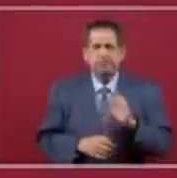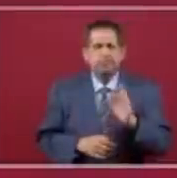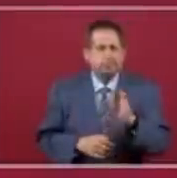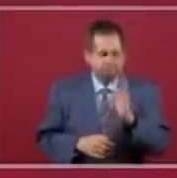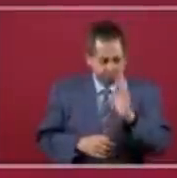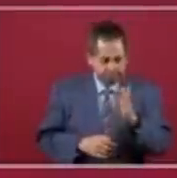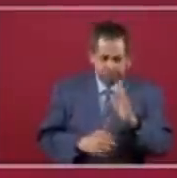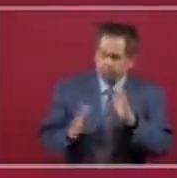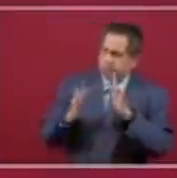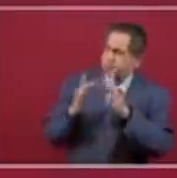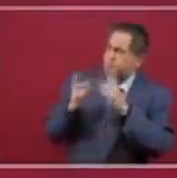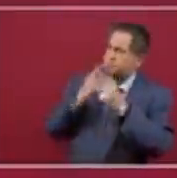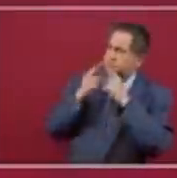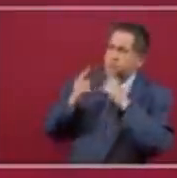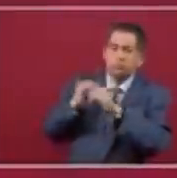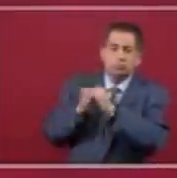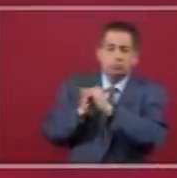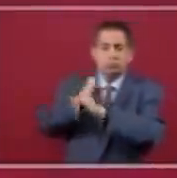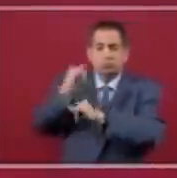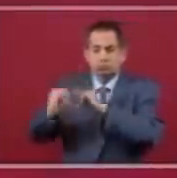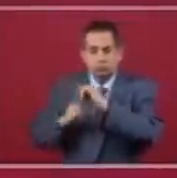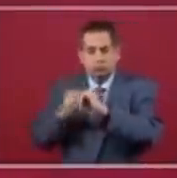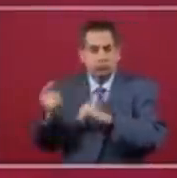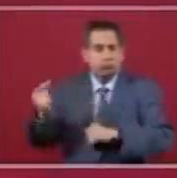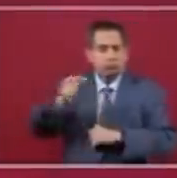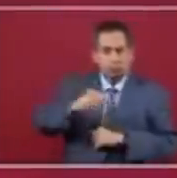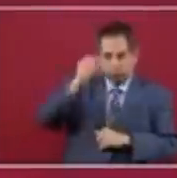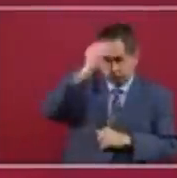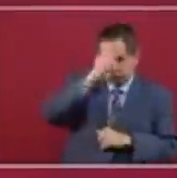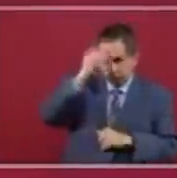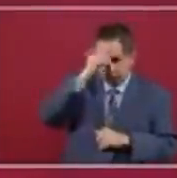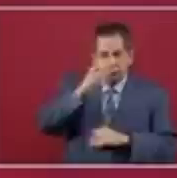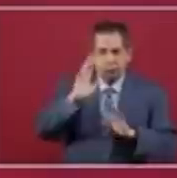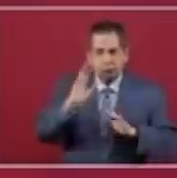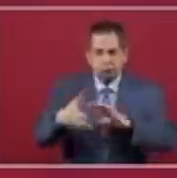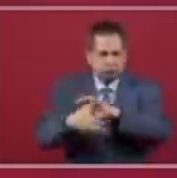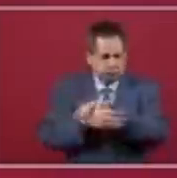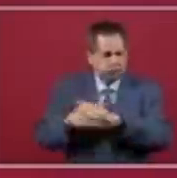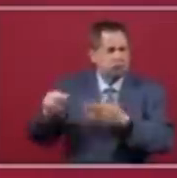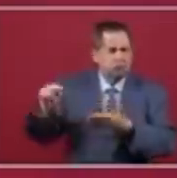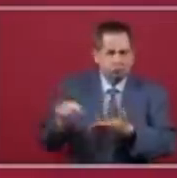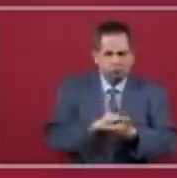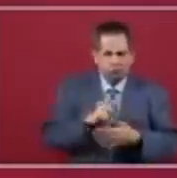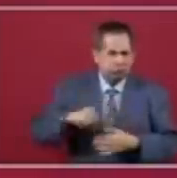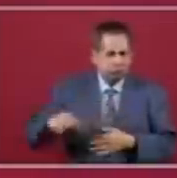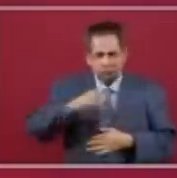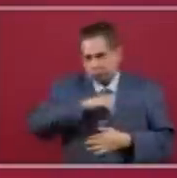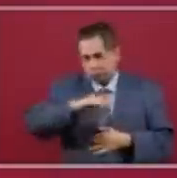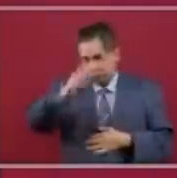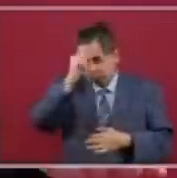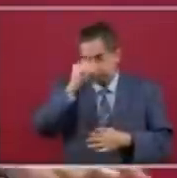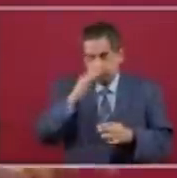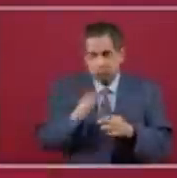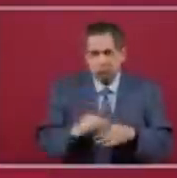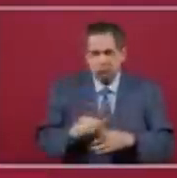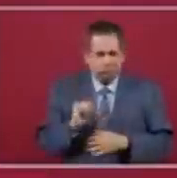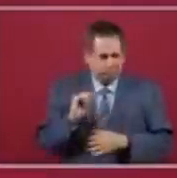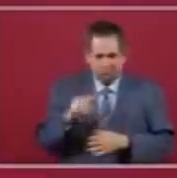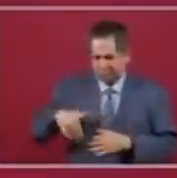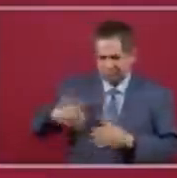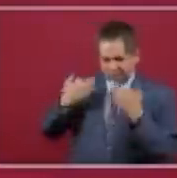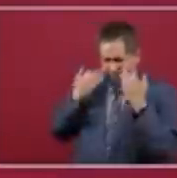consultando a organismos internacionales para que den su opinión. Ya hemos firmado incluso acuerdos, lo hicimos